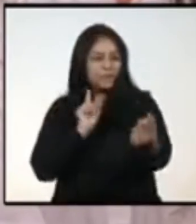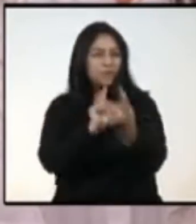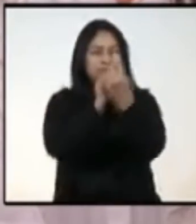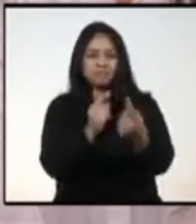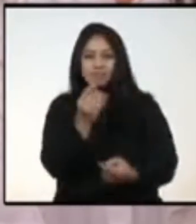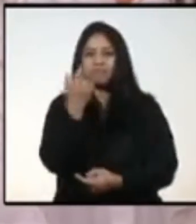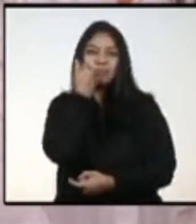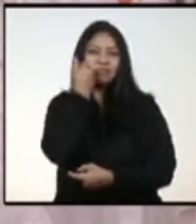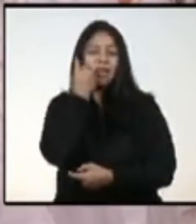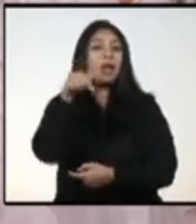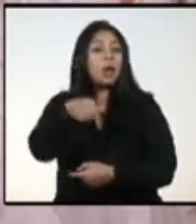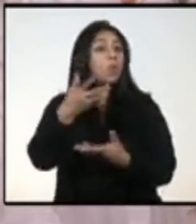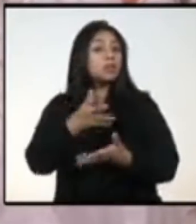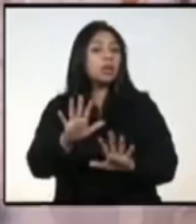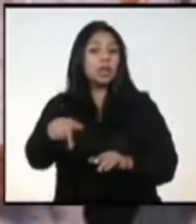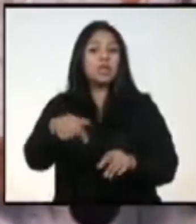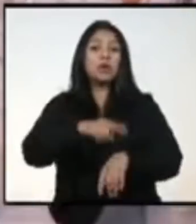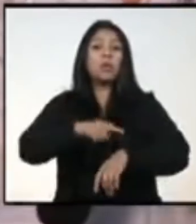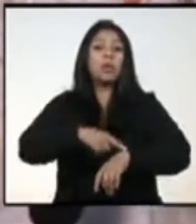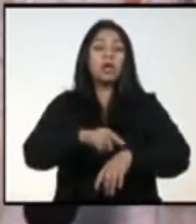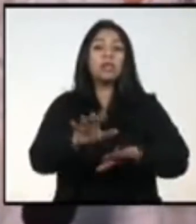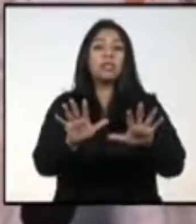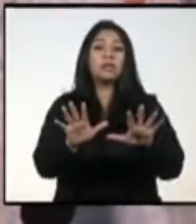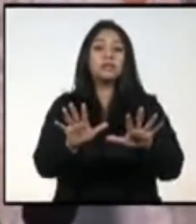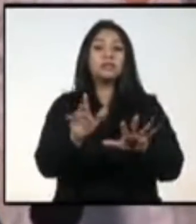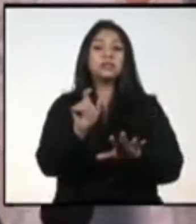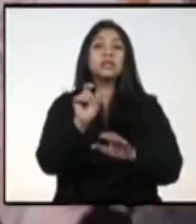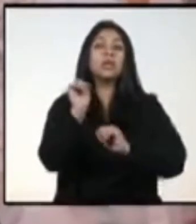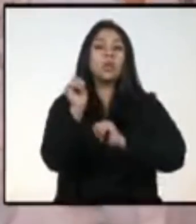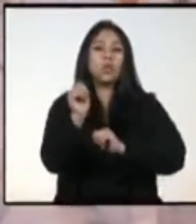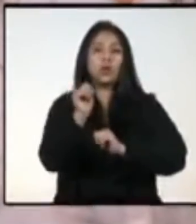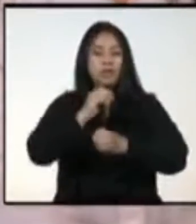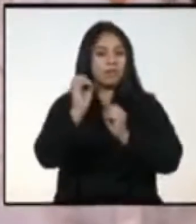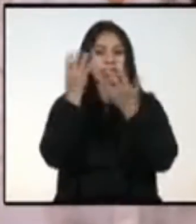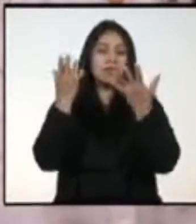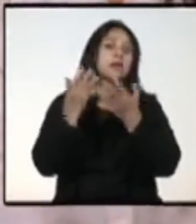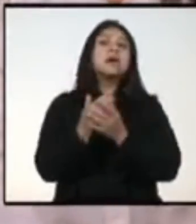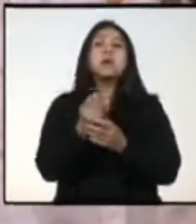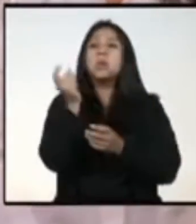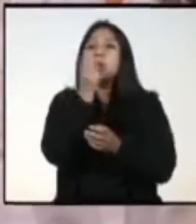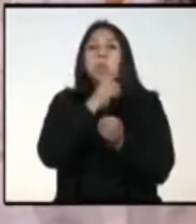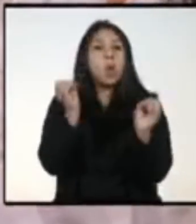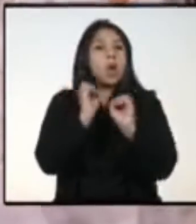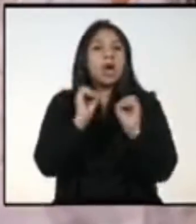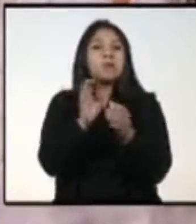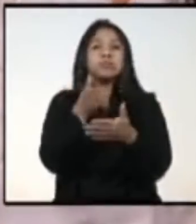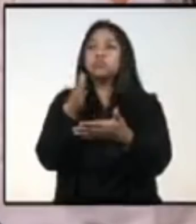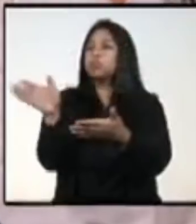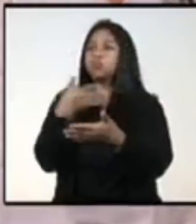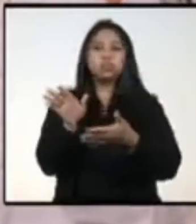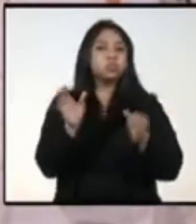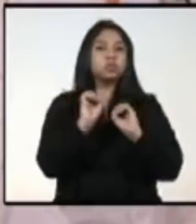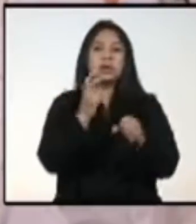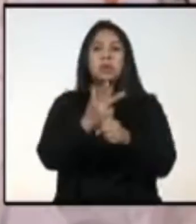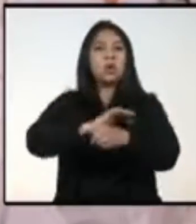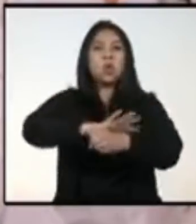Ahorita a estas alturas son las 10:15 de la mañana. No tenemos ni un caso sospechoso, no tenemos ni